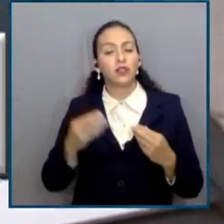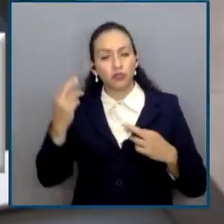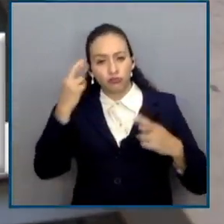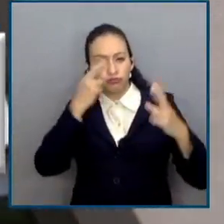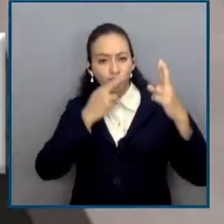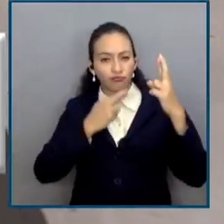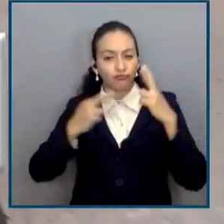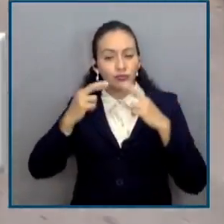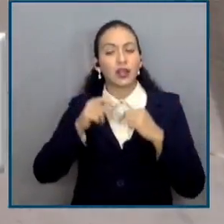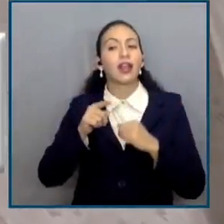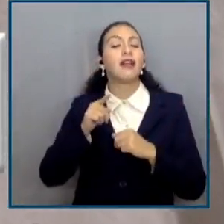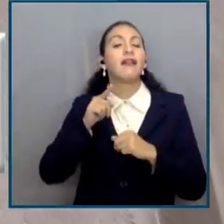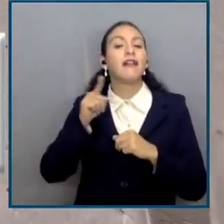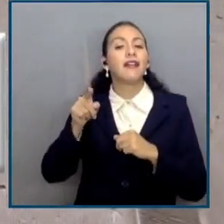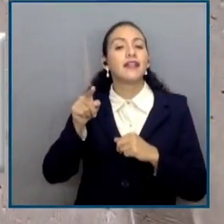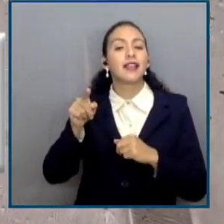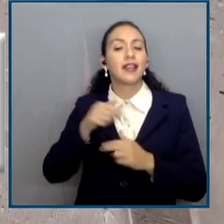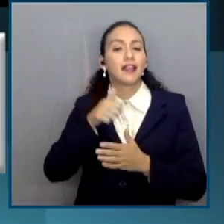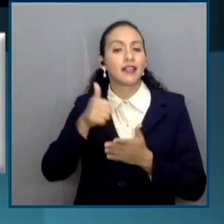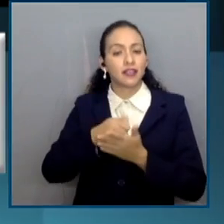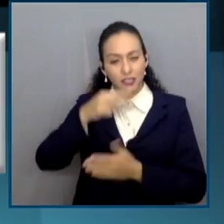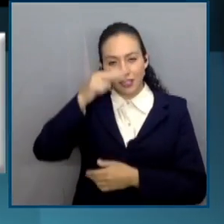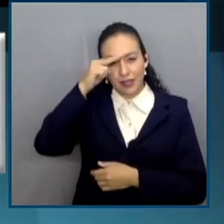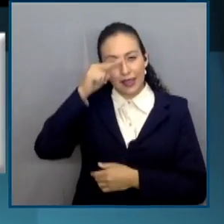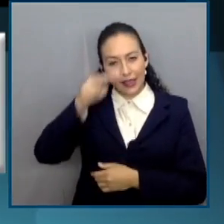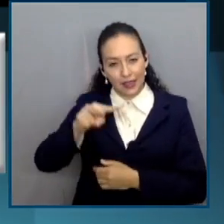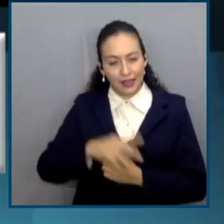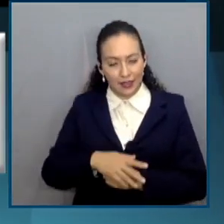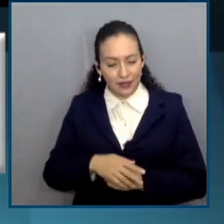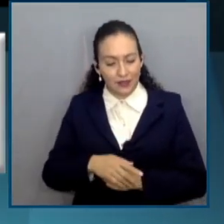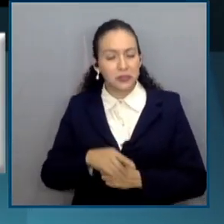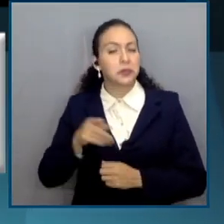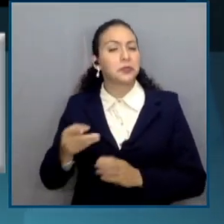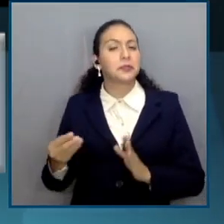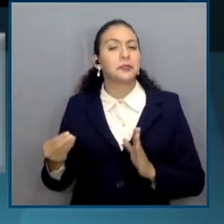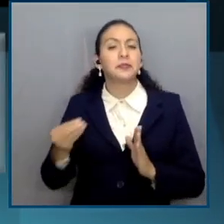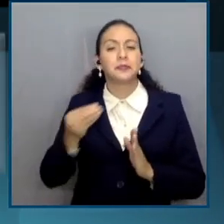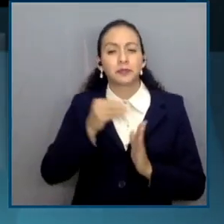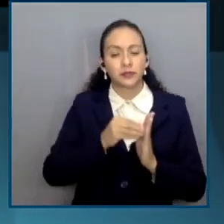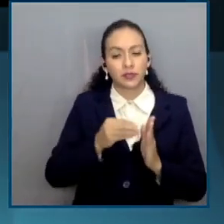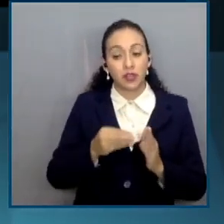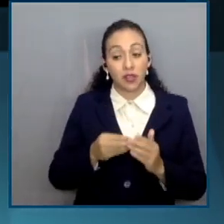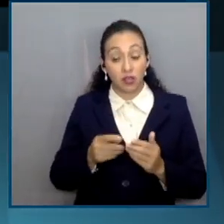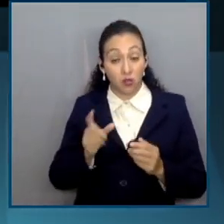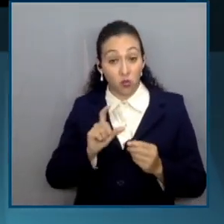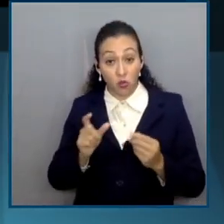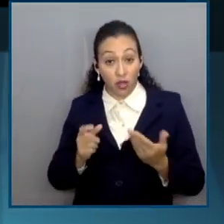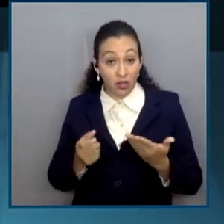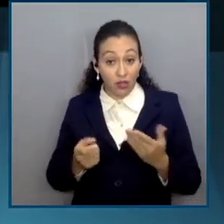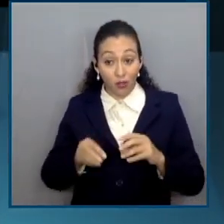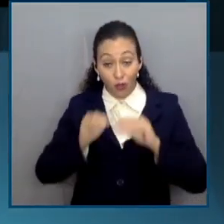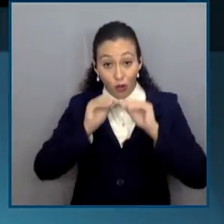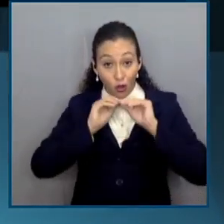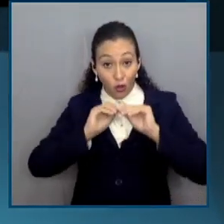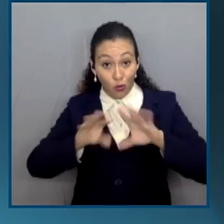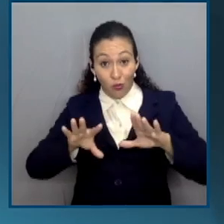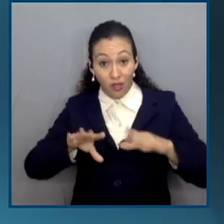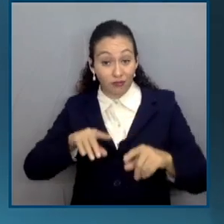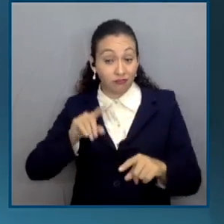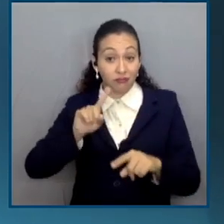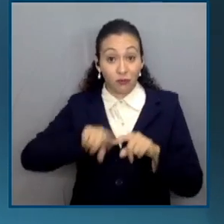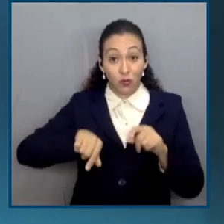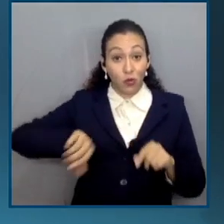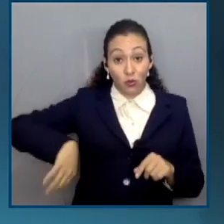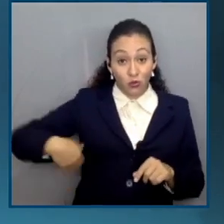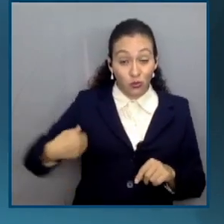con residencia en la Ciudad de México, el cual estableció que la omisión de emitir la convocatoria para que un agente aduanal pueda obtener la